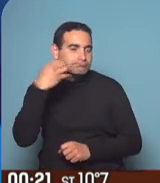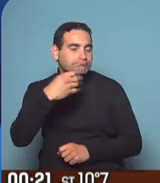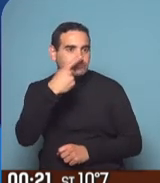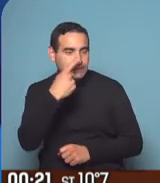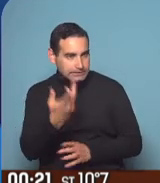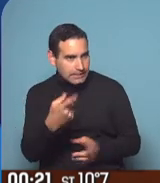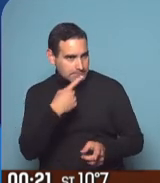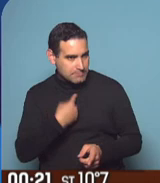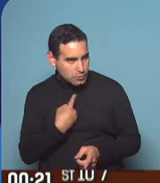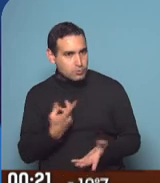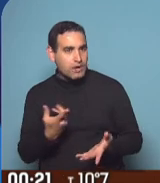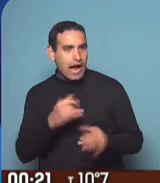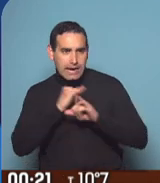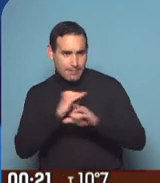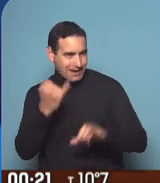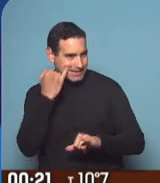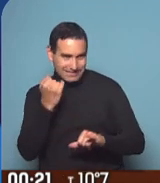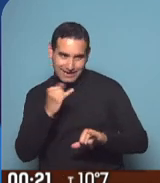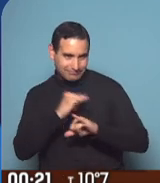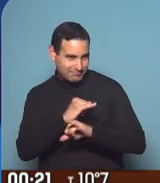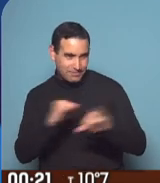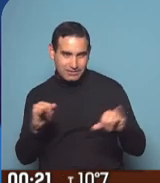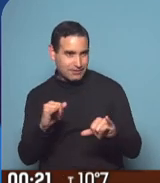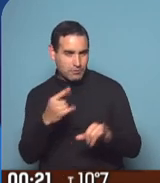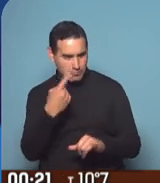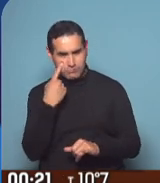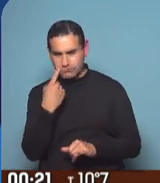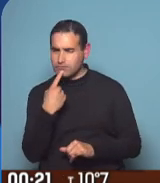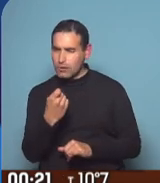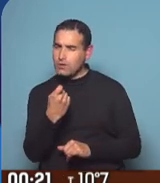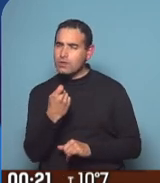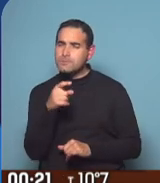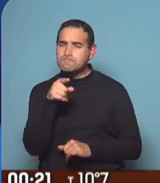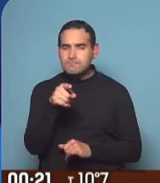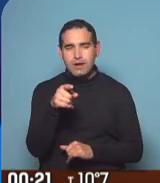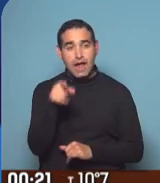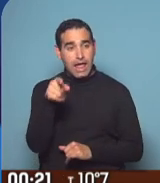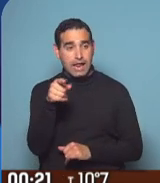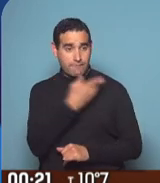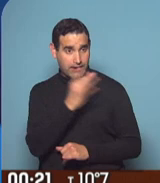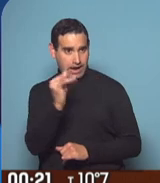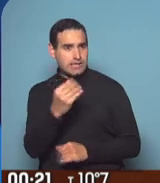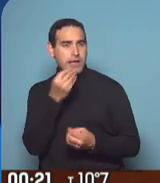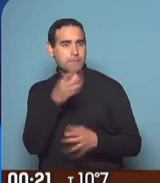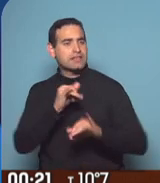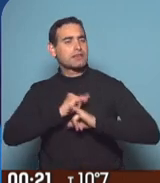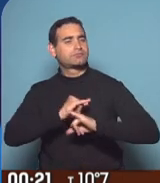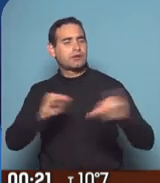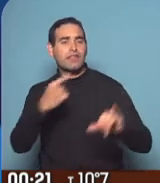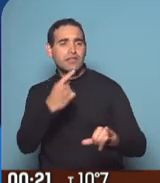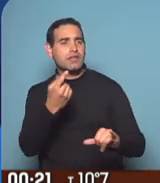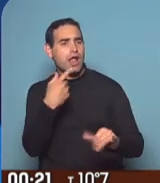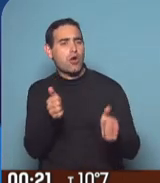la campaña ya está montada sobre esa misma idea si vos te fijas él empezó sus primeros spots diciendo que él